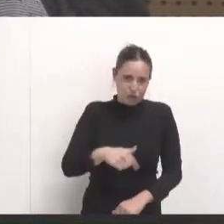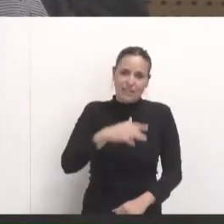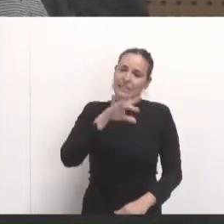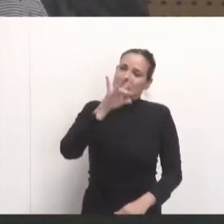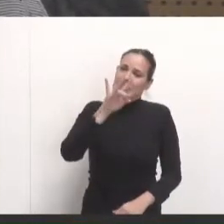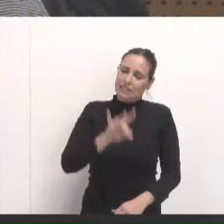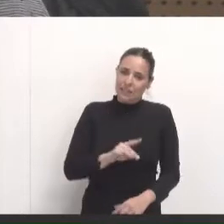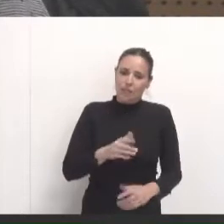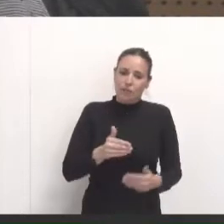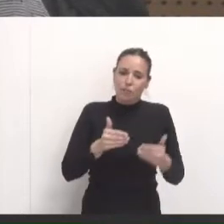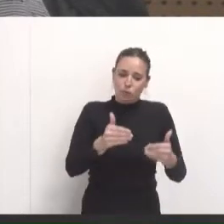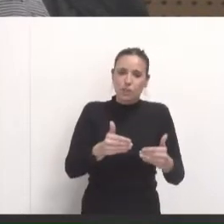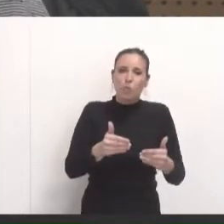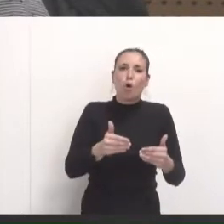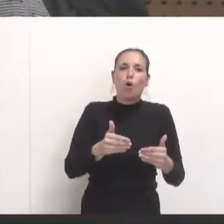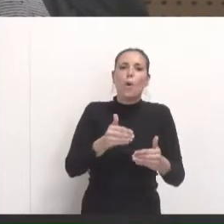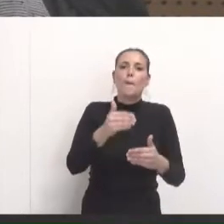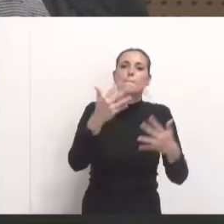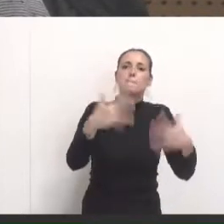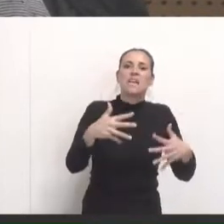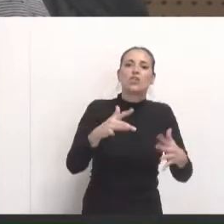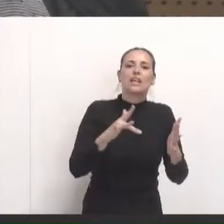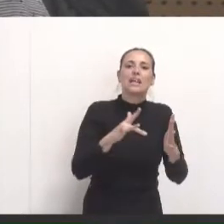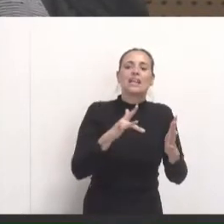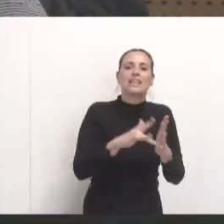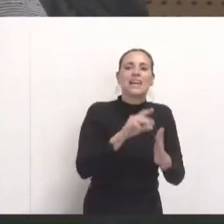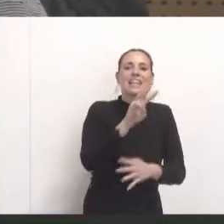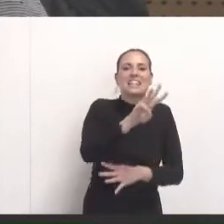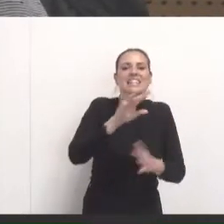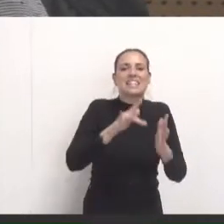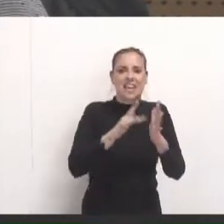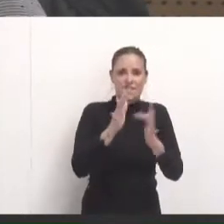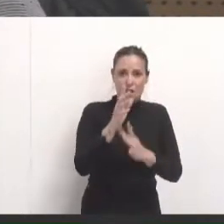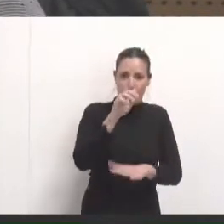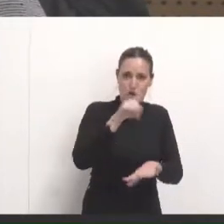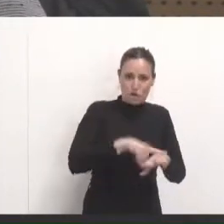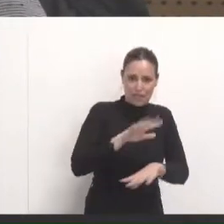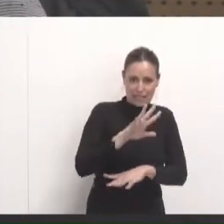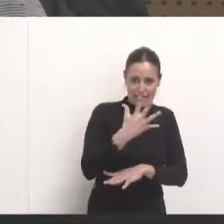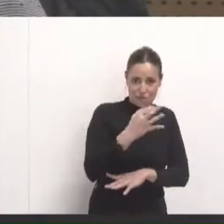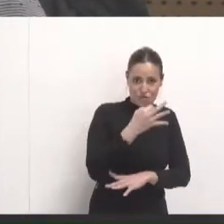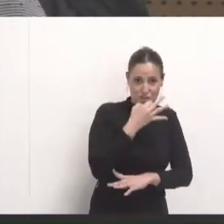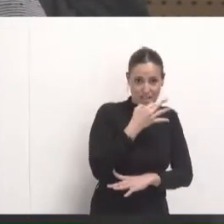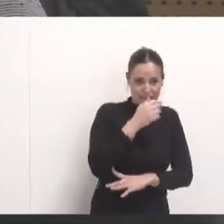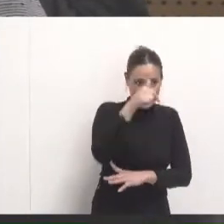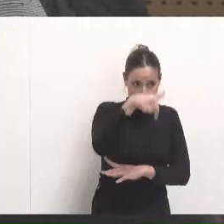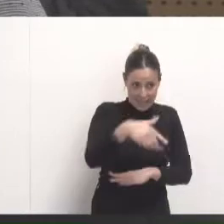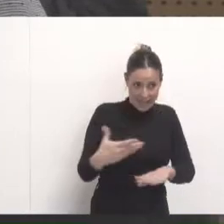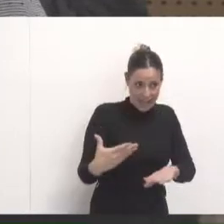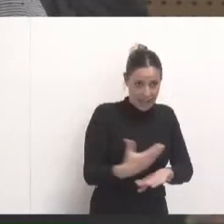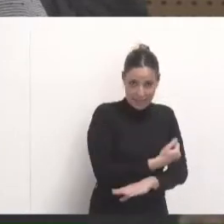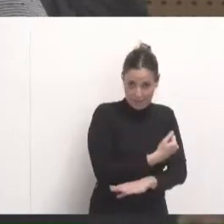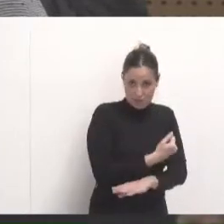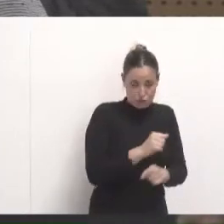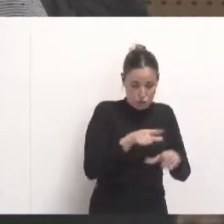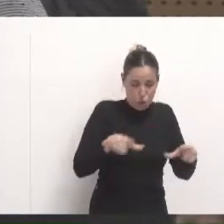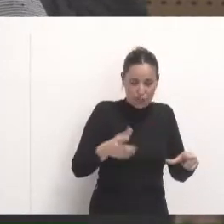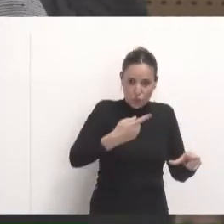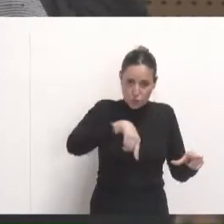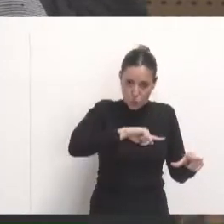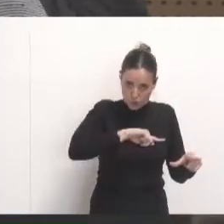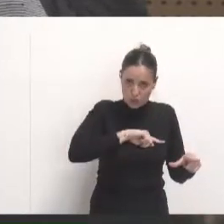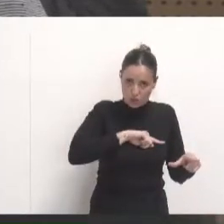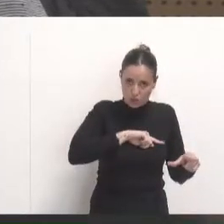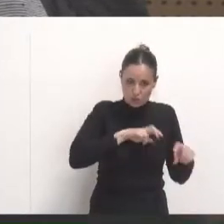el próximo miércoles, día 3 de abril, a las 5 de la tarde, en esta casa, en nuestro local,